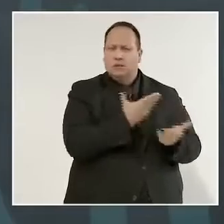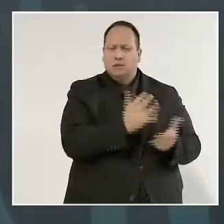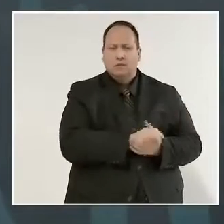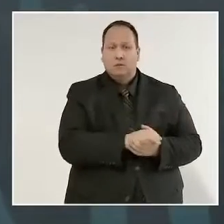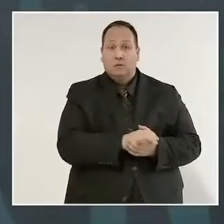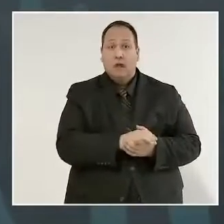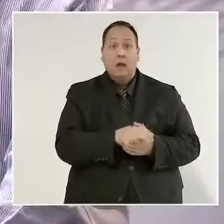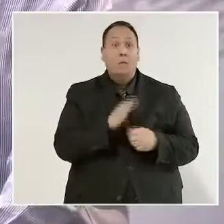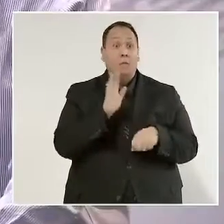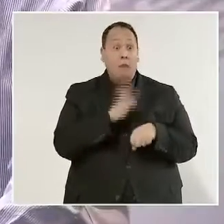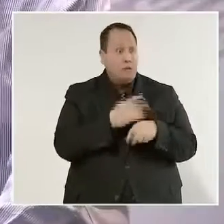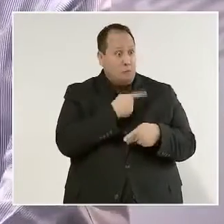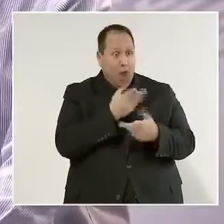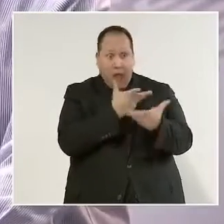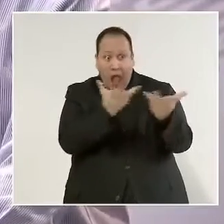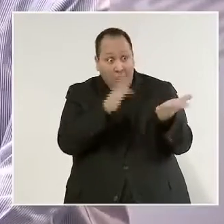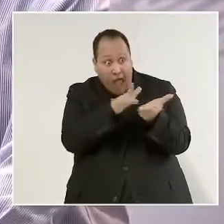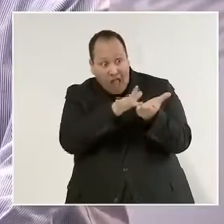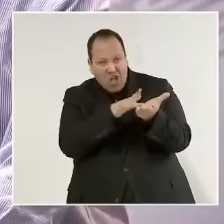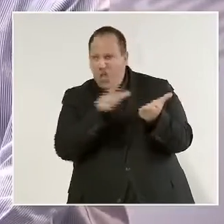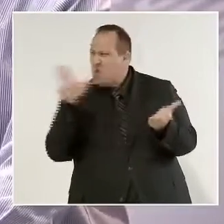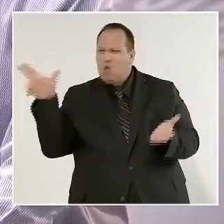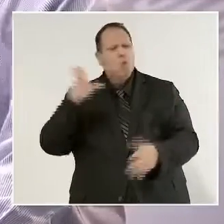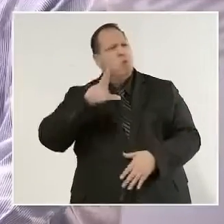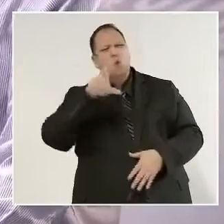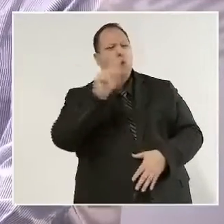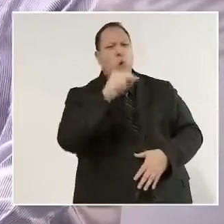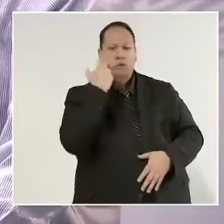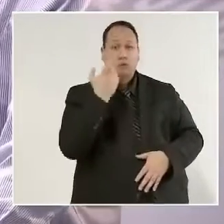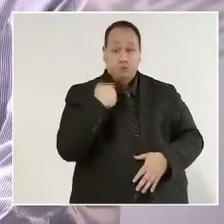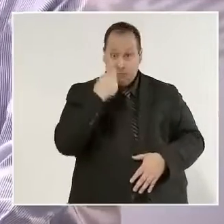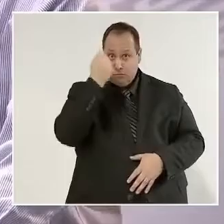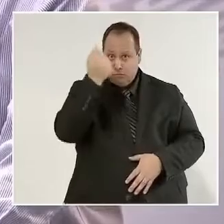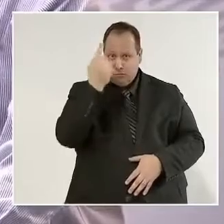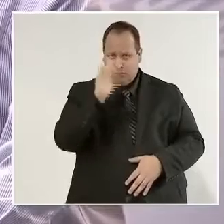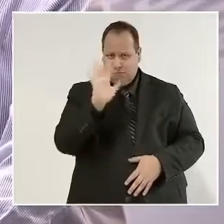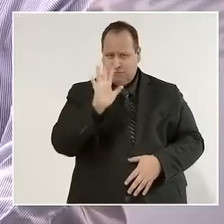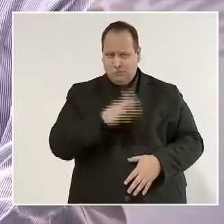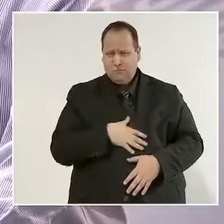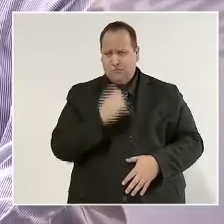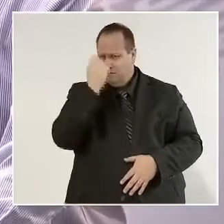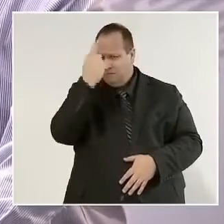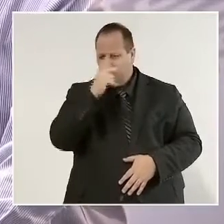sobre todo que no se apoyara a los pobres. Y no estoy inventando nada.